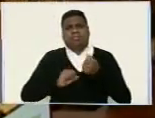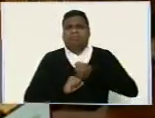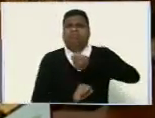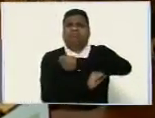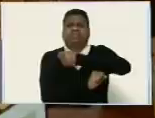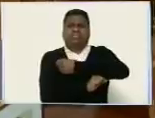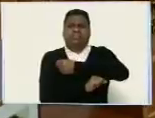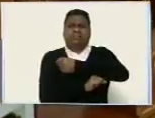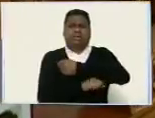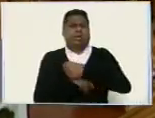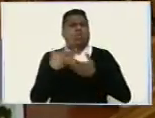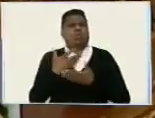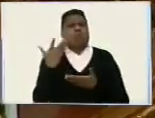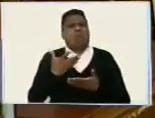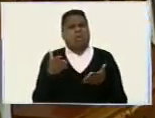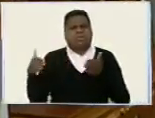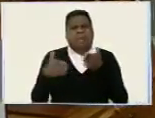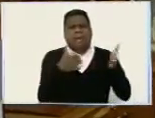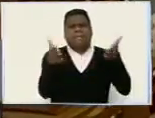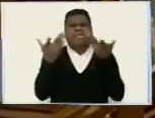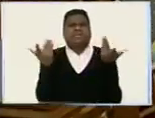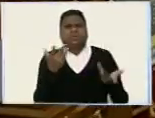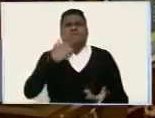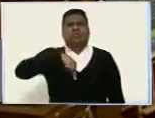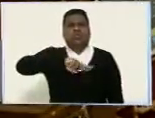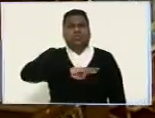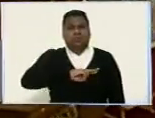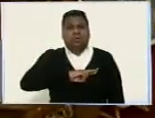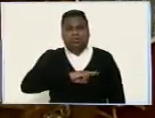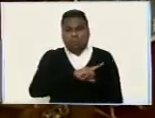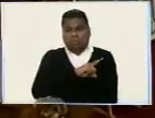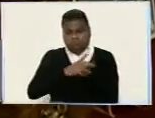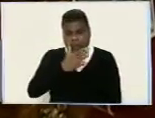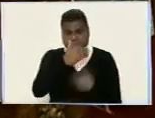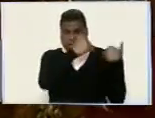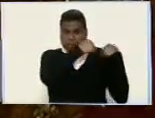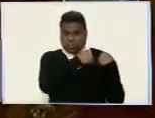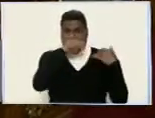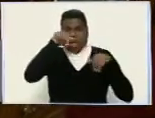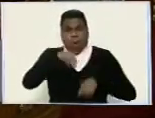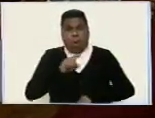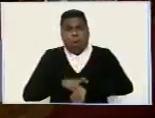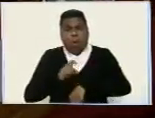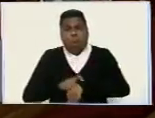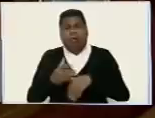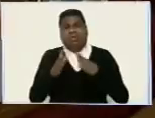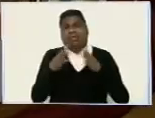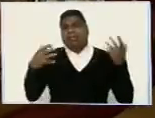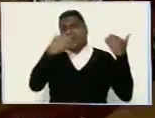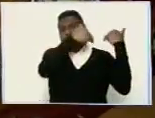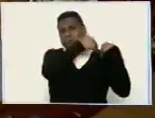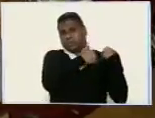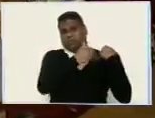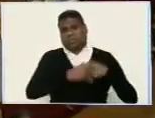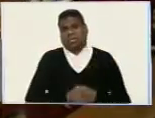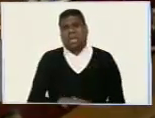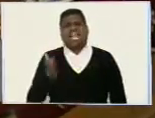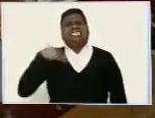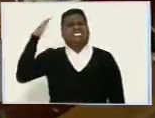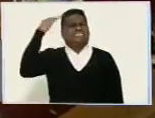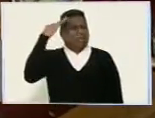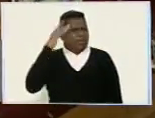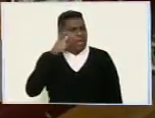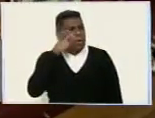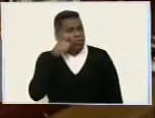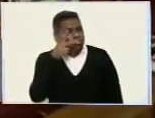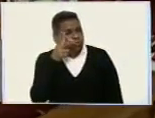a decir cuál es el camino. Y a nosotros y a nosotras nos corresponde hoy esa gran responsabilidad: saber escuchar